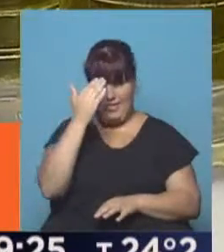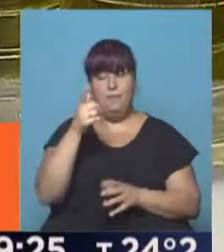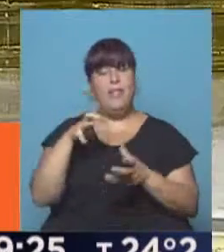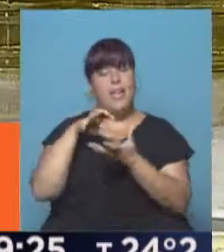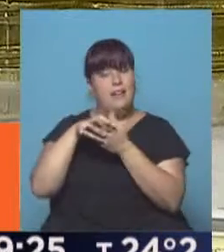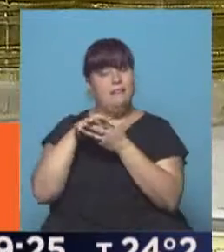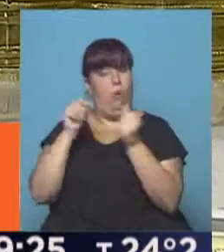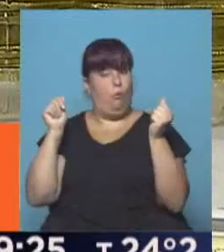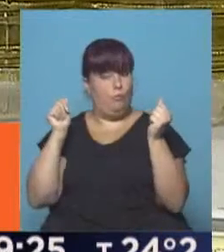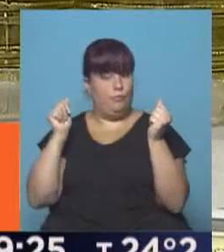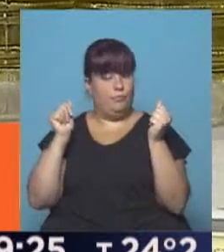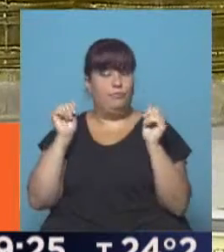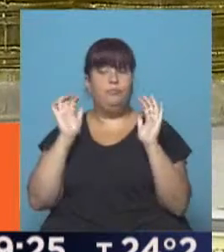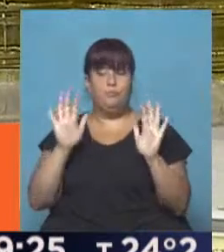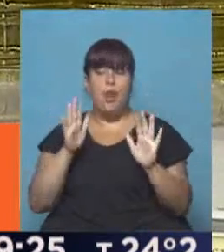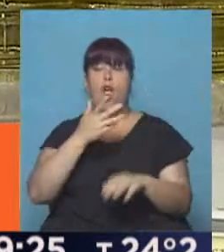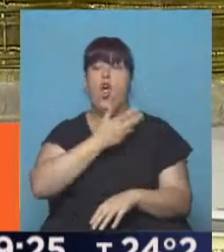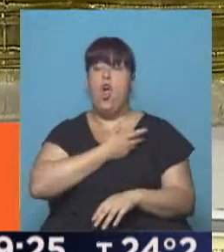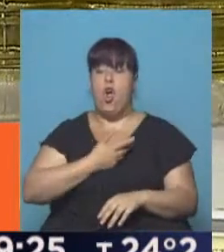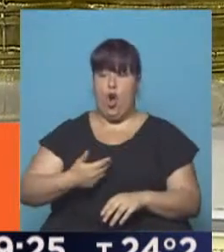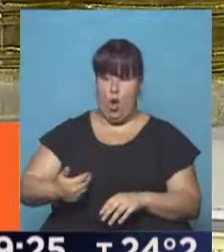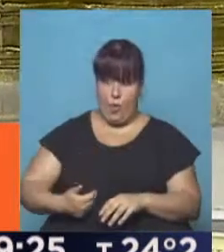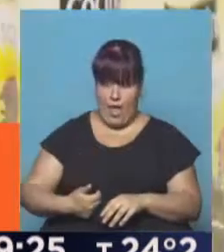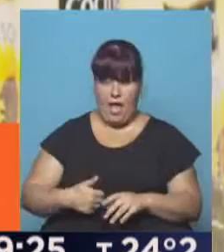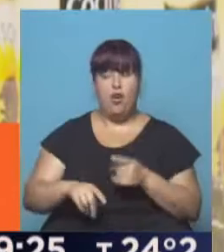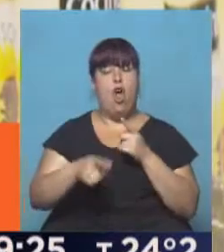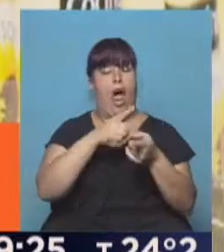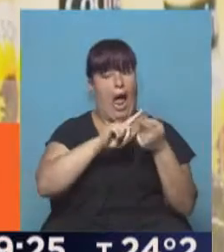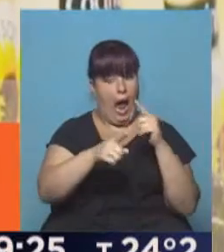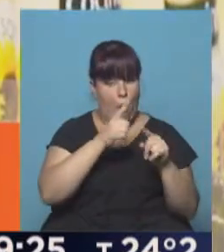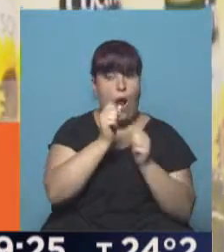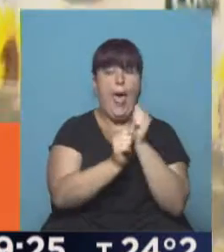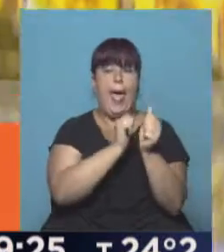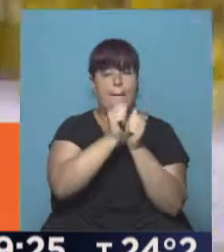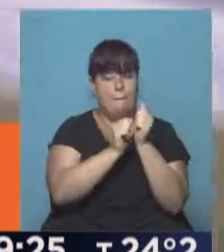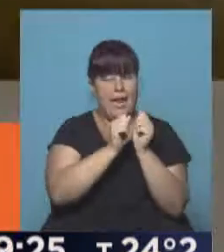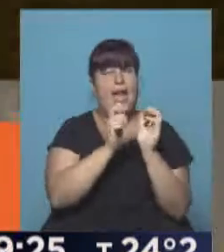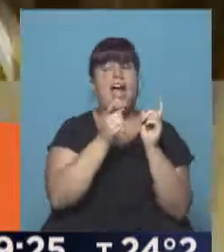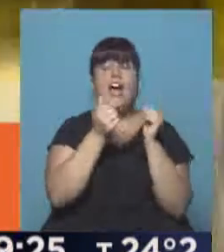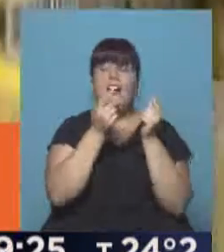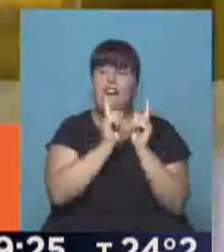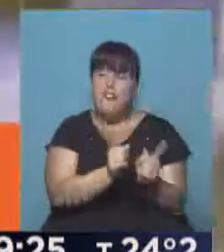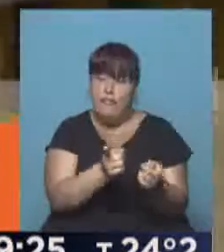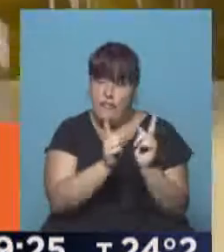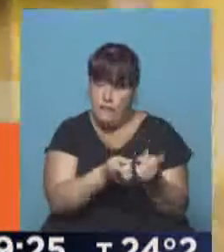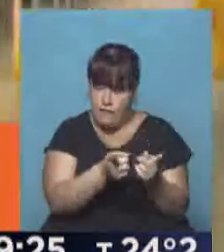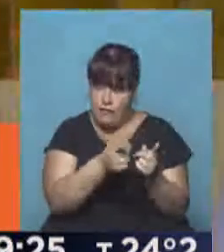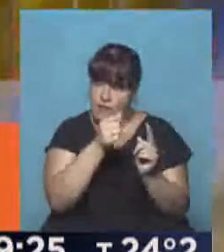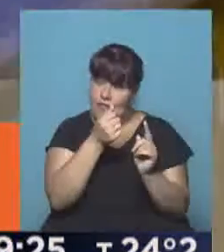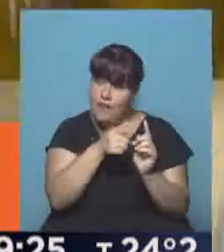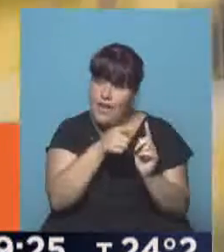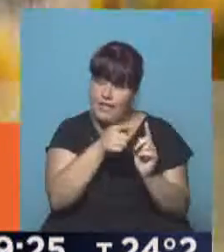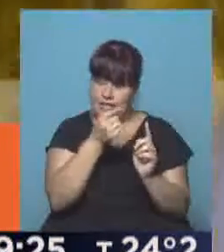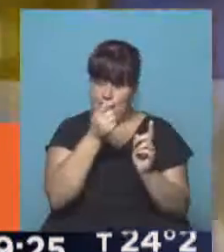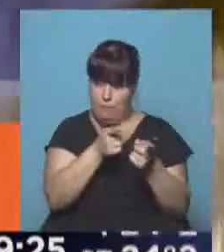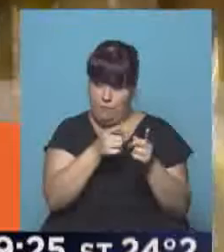fideicomiso desapareció. El gobierno llega a un acuerdo con las empresas para mantener ese